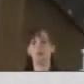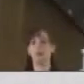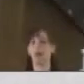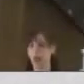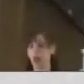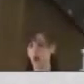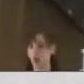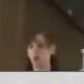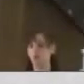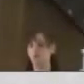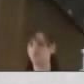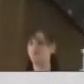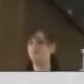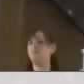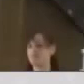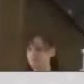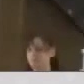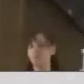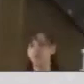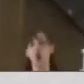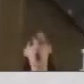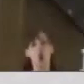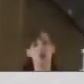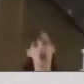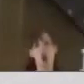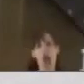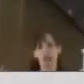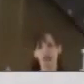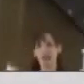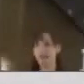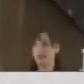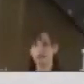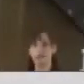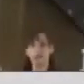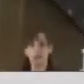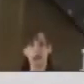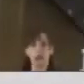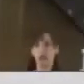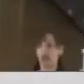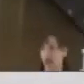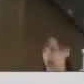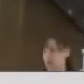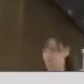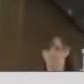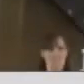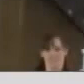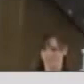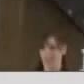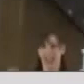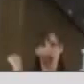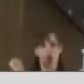intentando acompañar al gobierno desde otro lugar, desde la racionalidad absoluta. Desde la empatía con el que menos tiene.